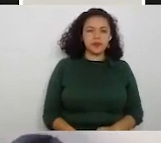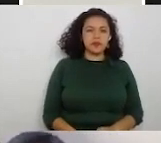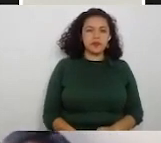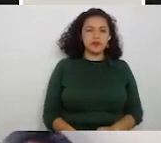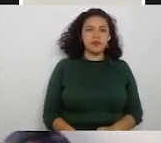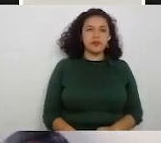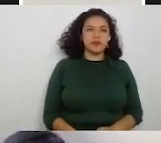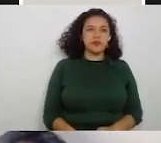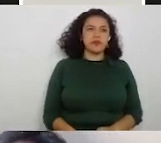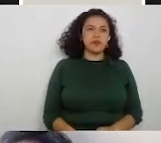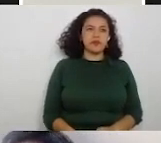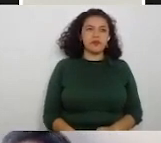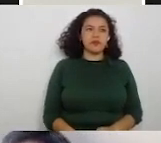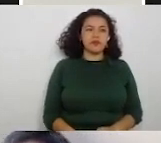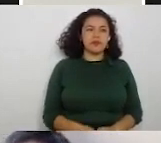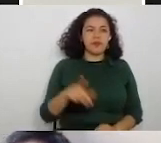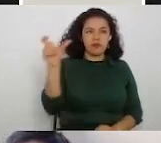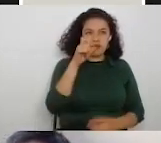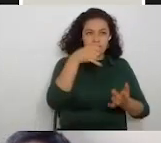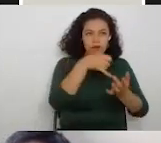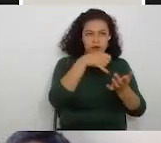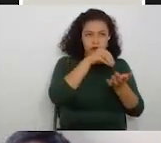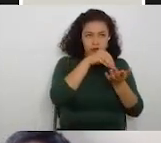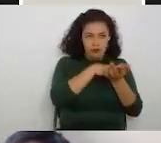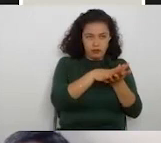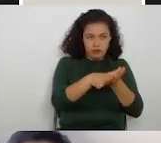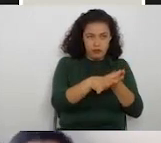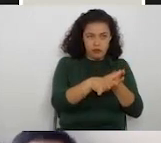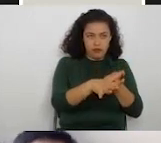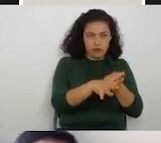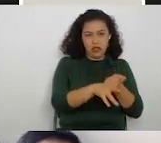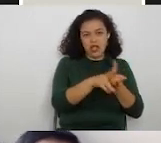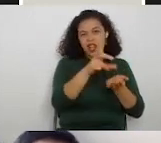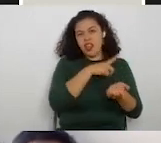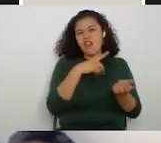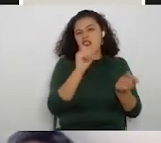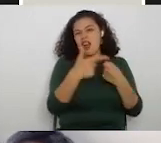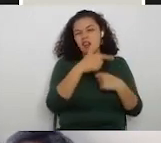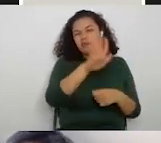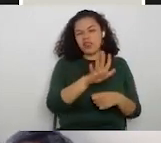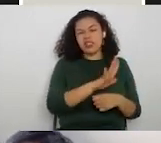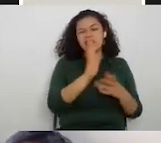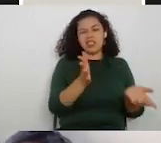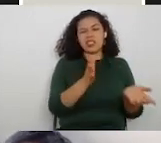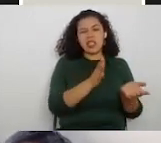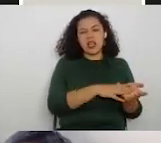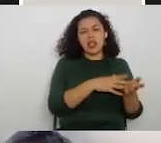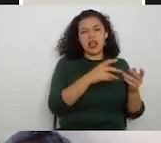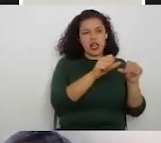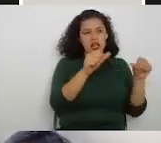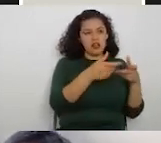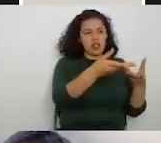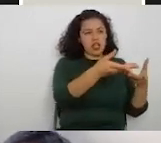Cuando están impresos, se debería de hacer algo similar, retirar de las diferentes áreas. Por